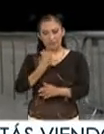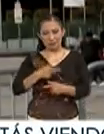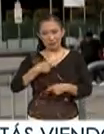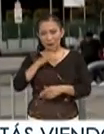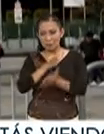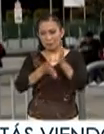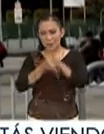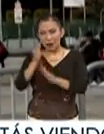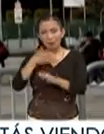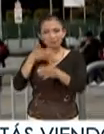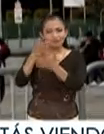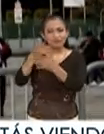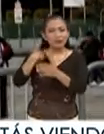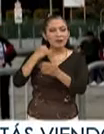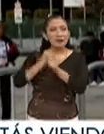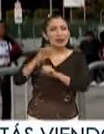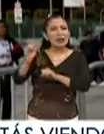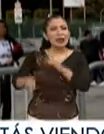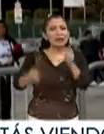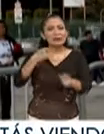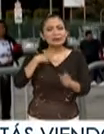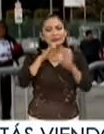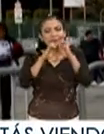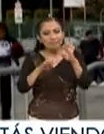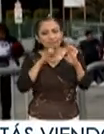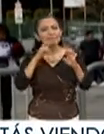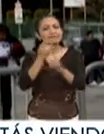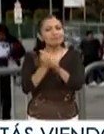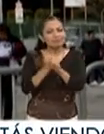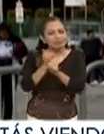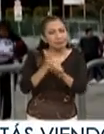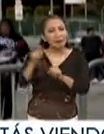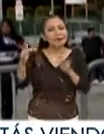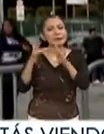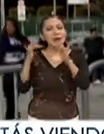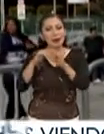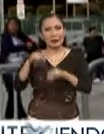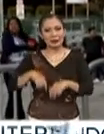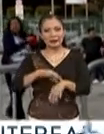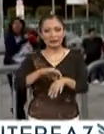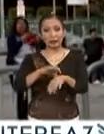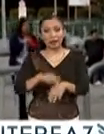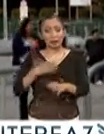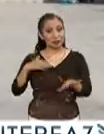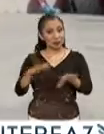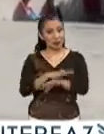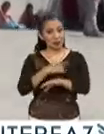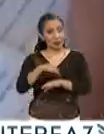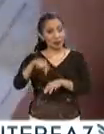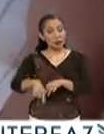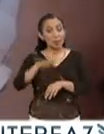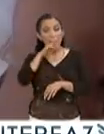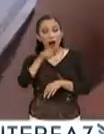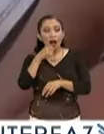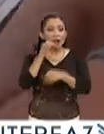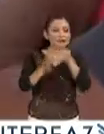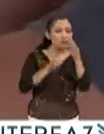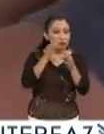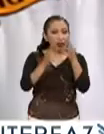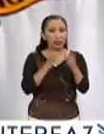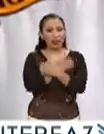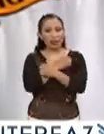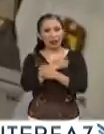enviados especiales nos mantienen informados con reportajes, entrevistas y enlaces en vivo. No le cambies porque lo mejor de la